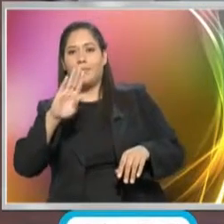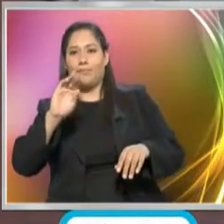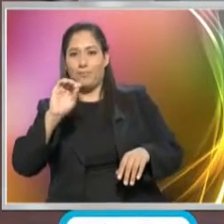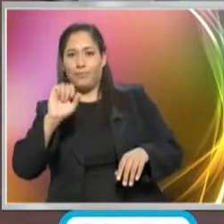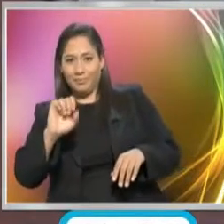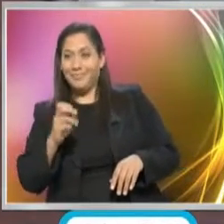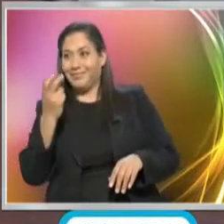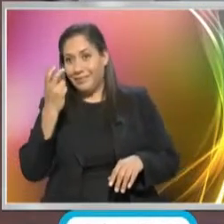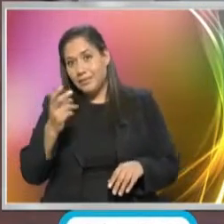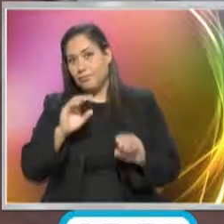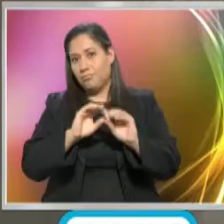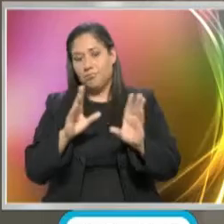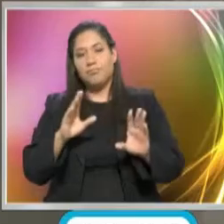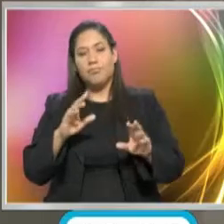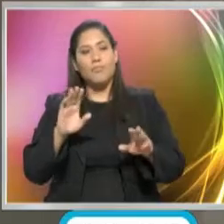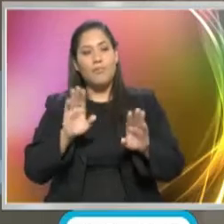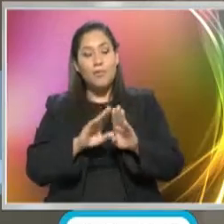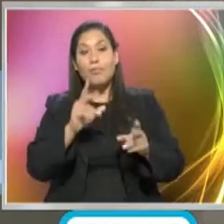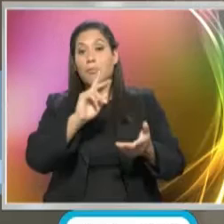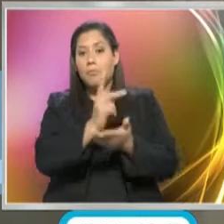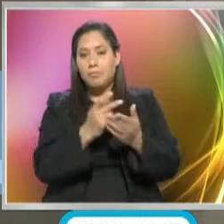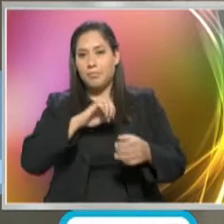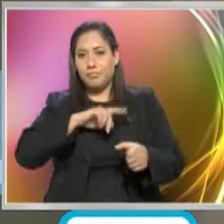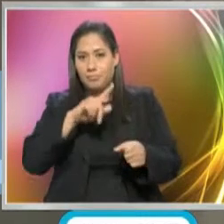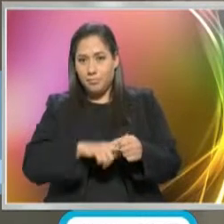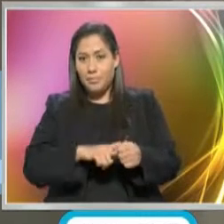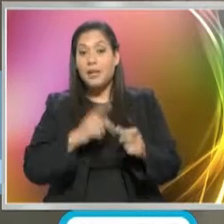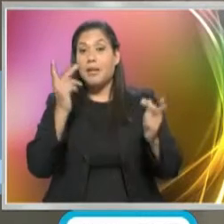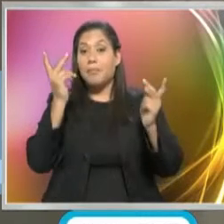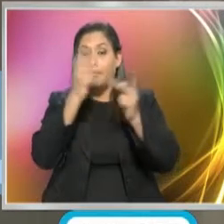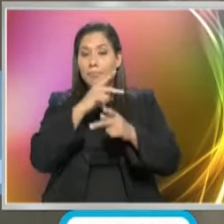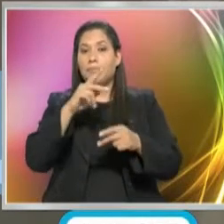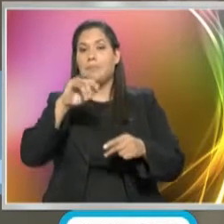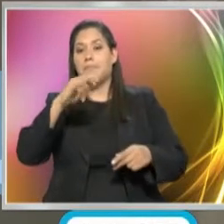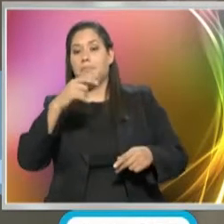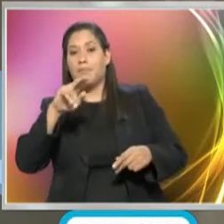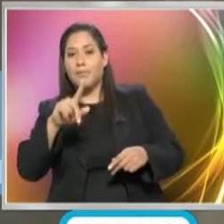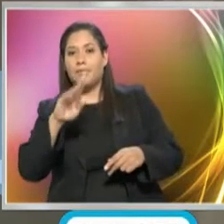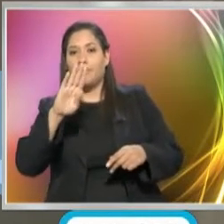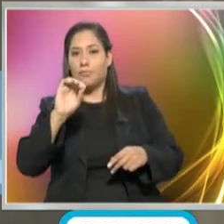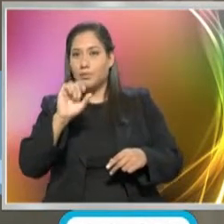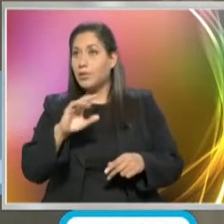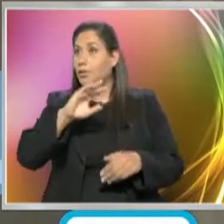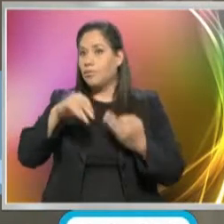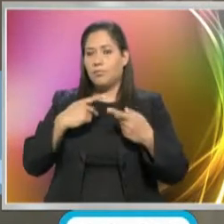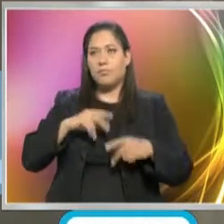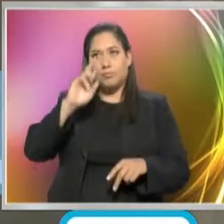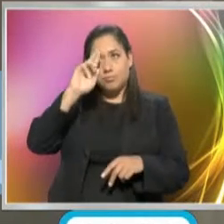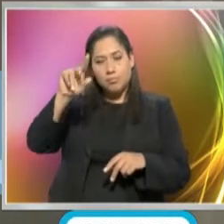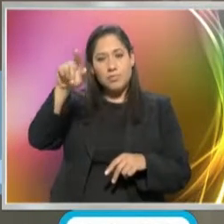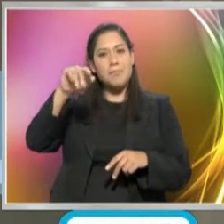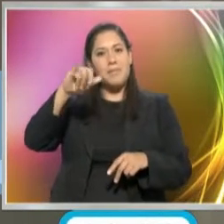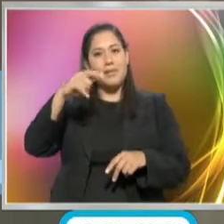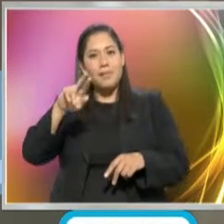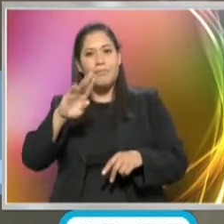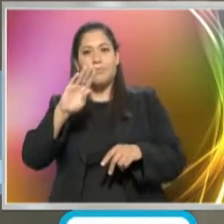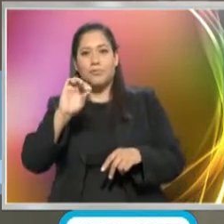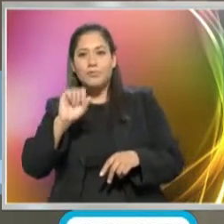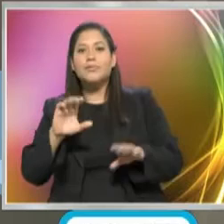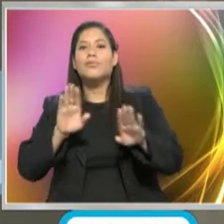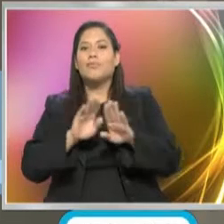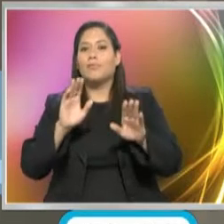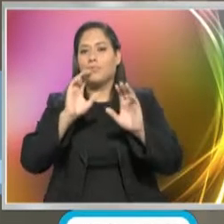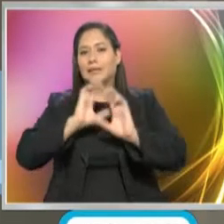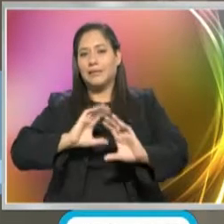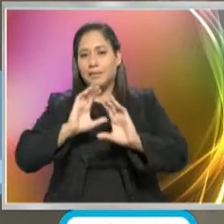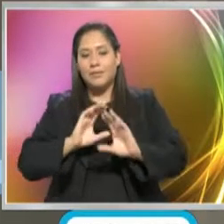Exactamente, tuvieron ahí un Padrinazo. programa especial Sí. y el padrino fue Miguel Bosé. Entonces todo el mundo ya respetaba a Miguel Bosé como artista. Y presentar a